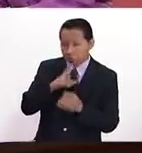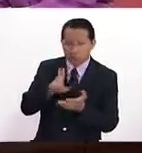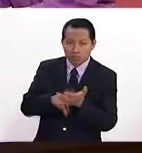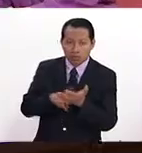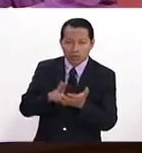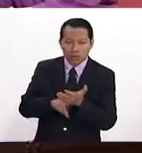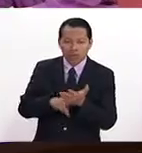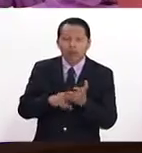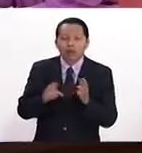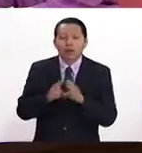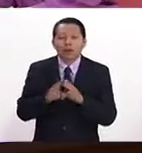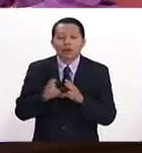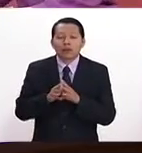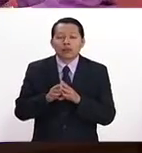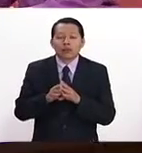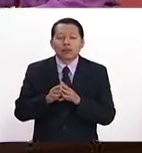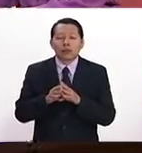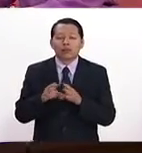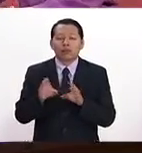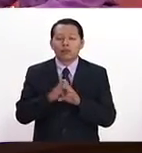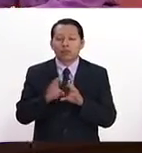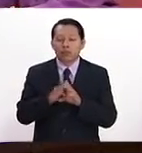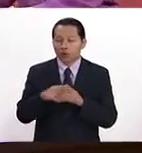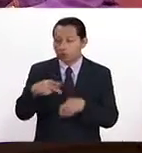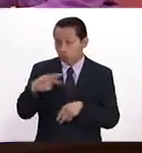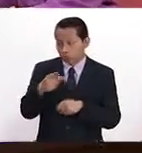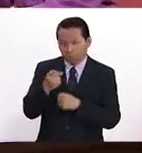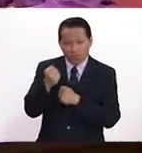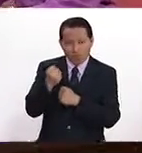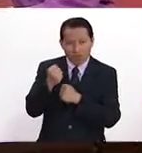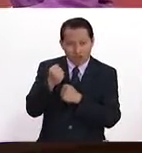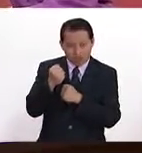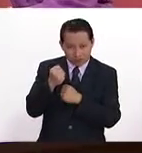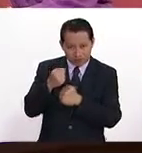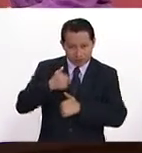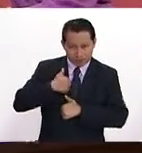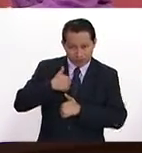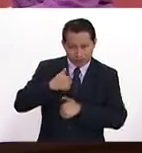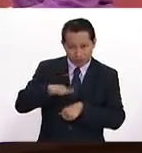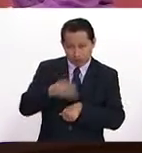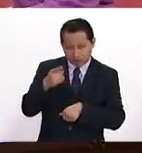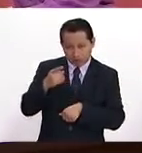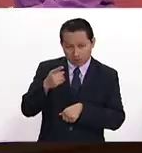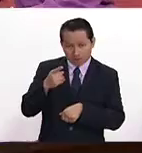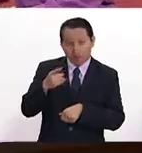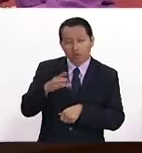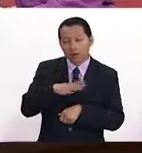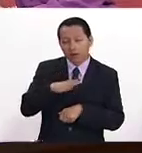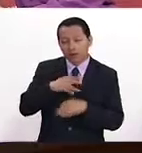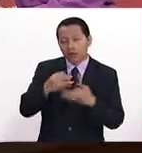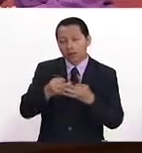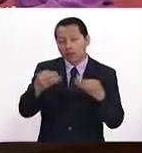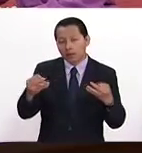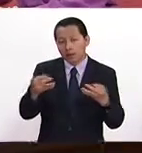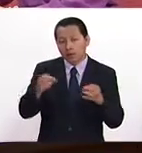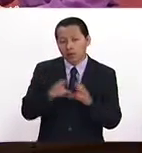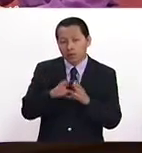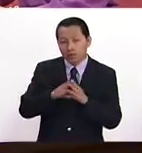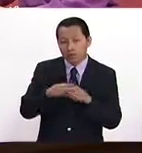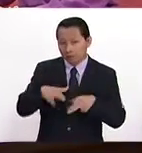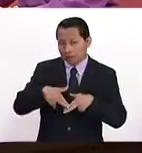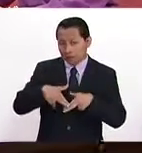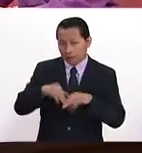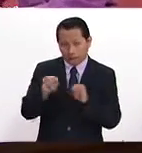no quiero decir el valor, la fuerza militar que realmente la tenga, porque es un territorio al que nadie puede